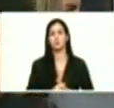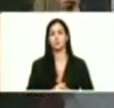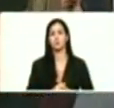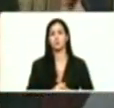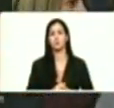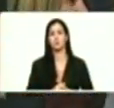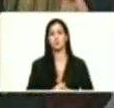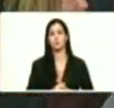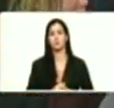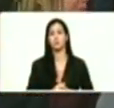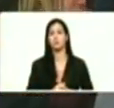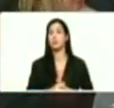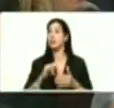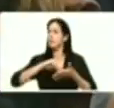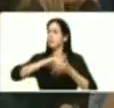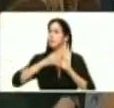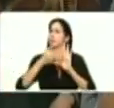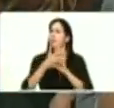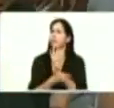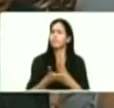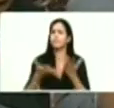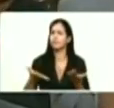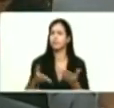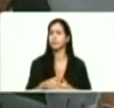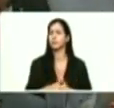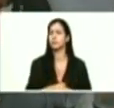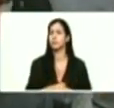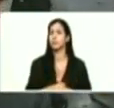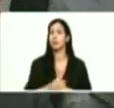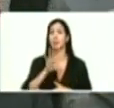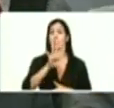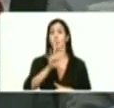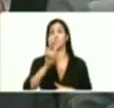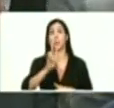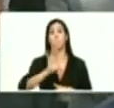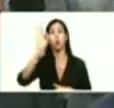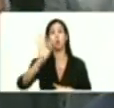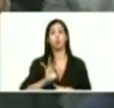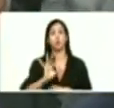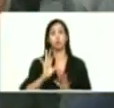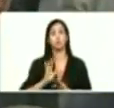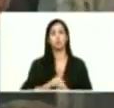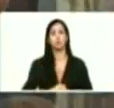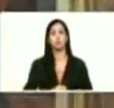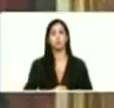esto significa un 52%